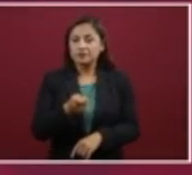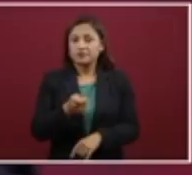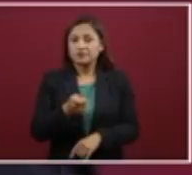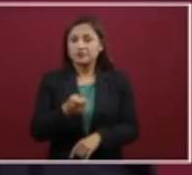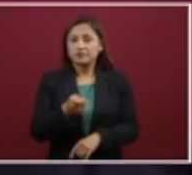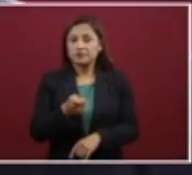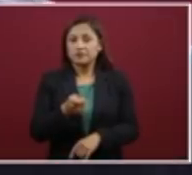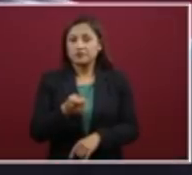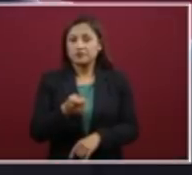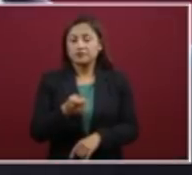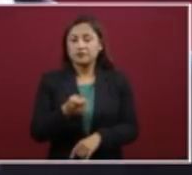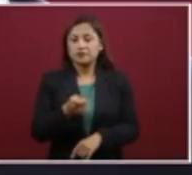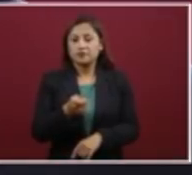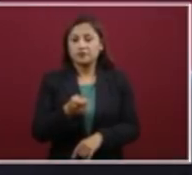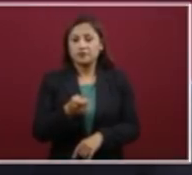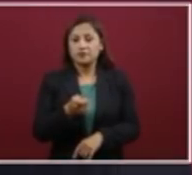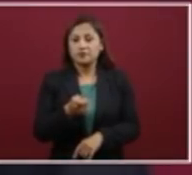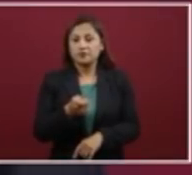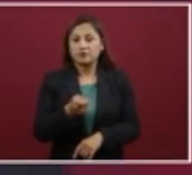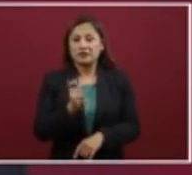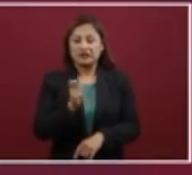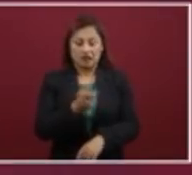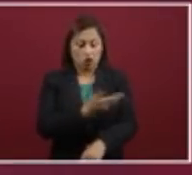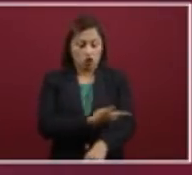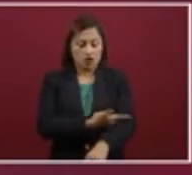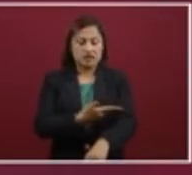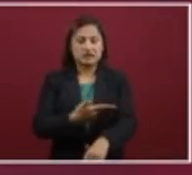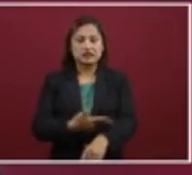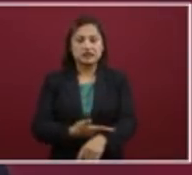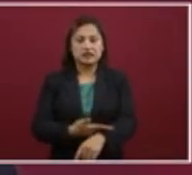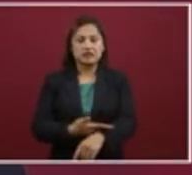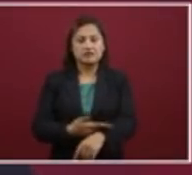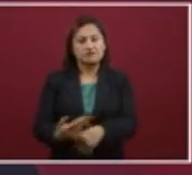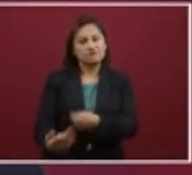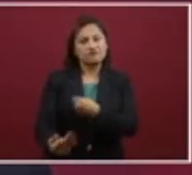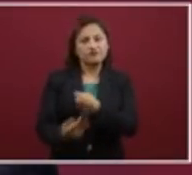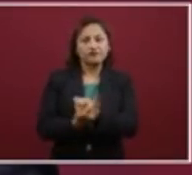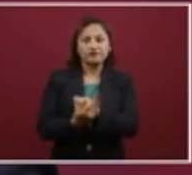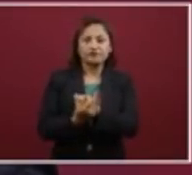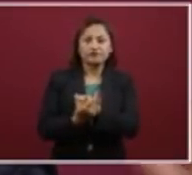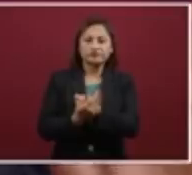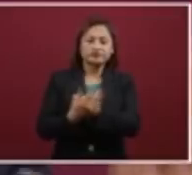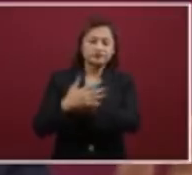convierte en un escudo protector.